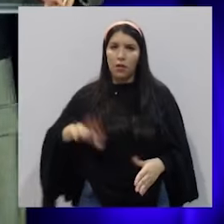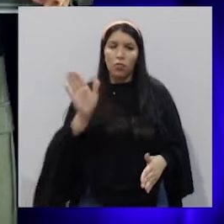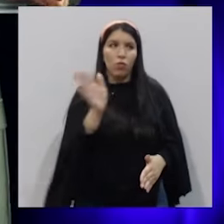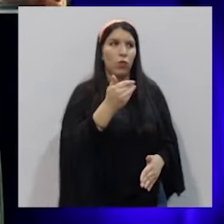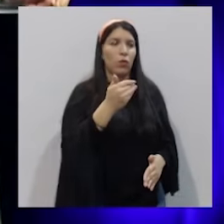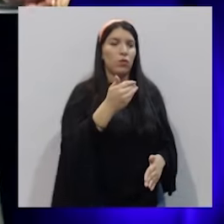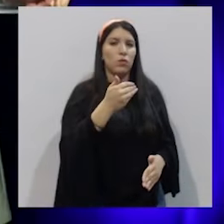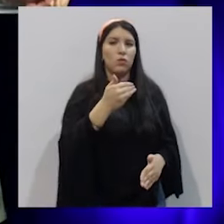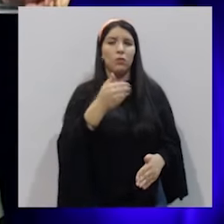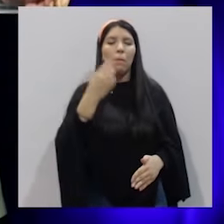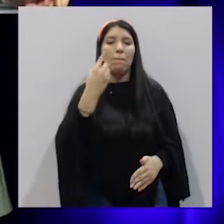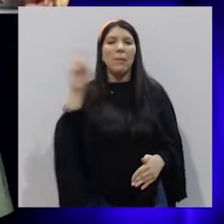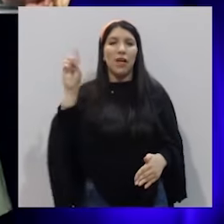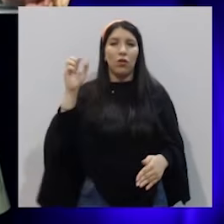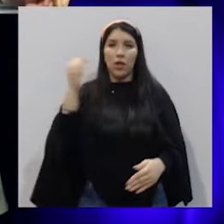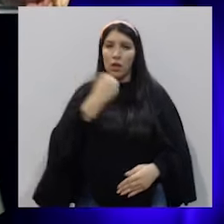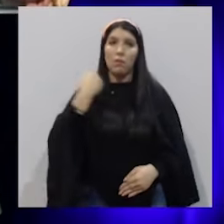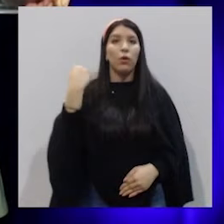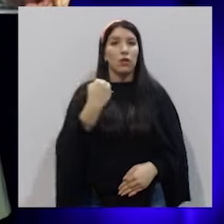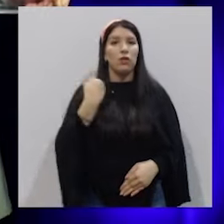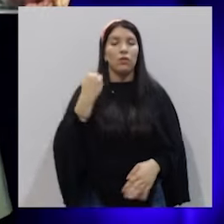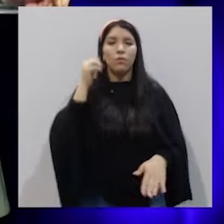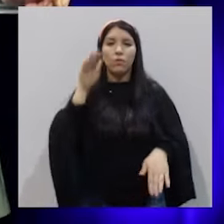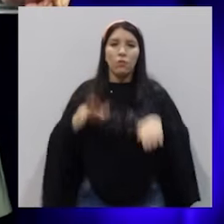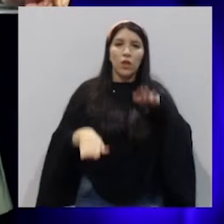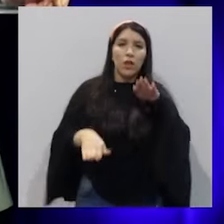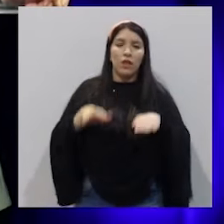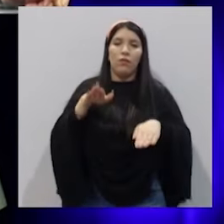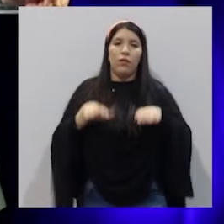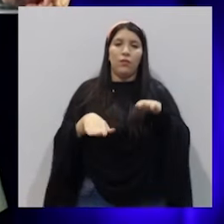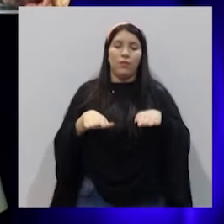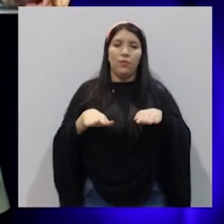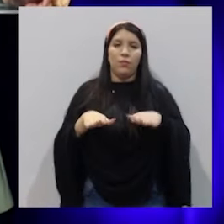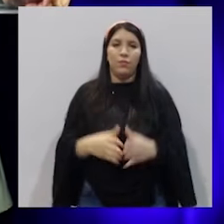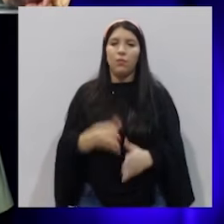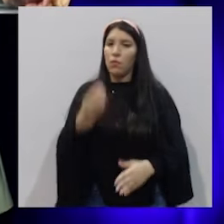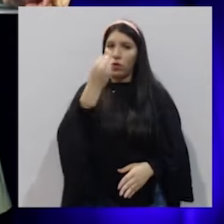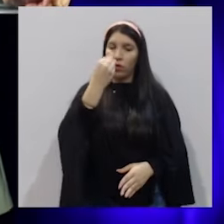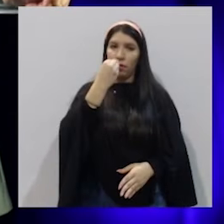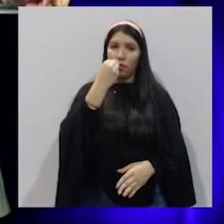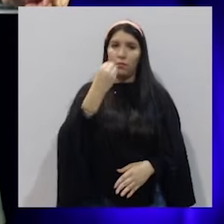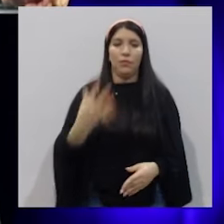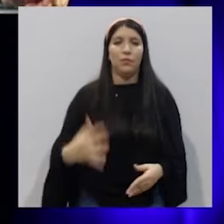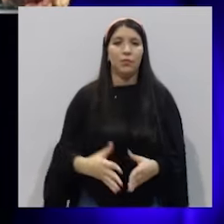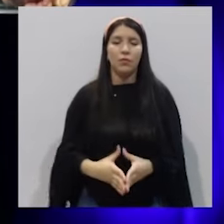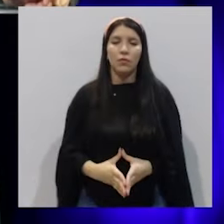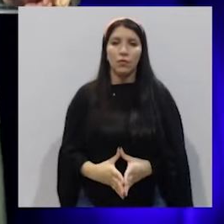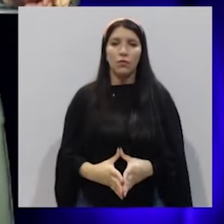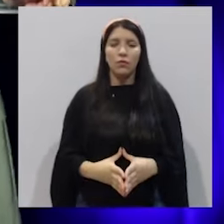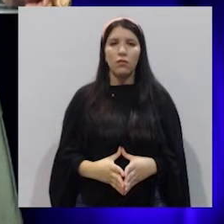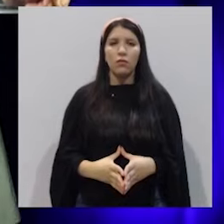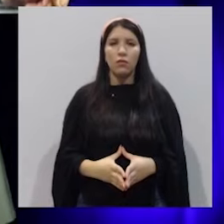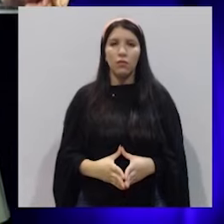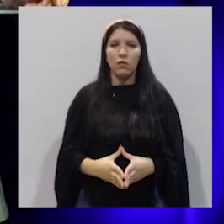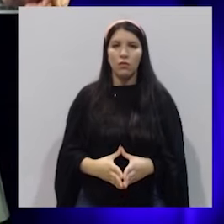y cuando llegamos a esos territorios entramos en un territorio de pecado de cosas que a gross a dios no le